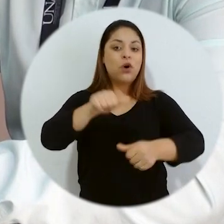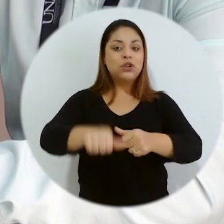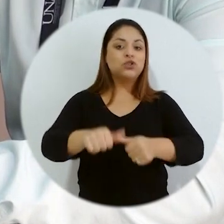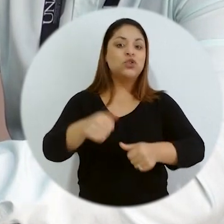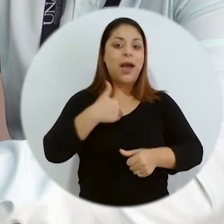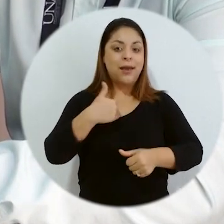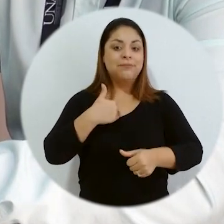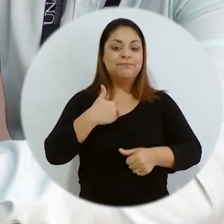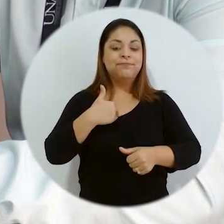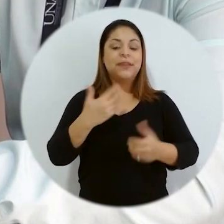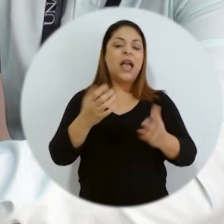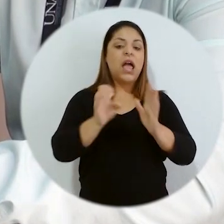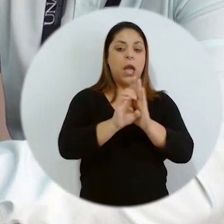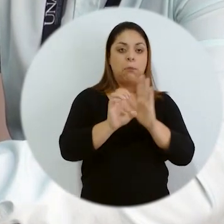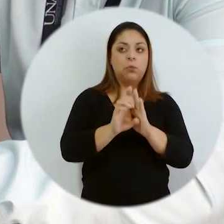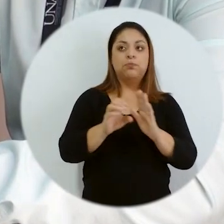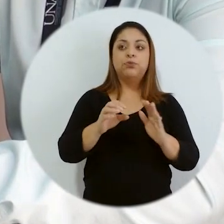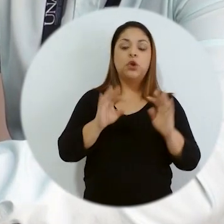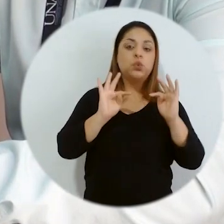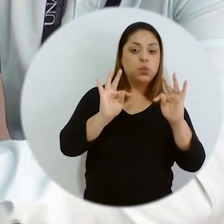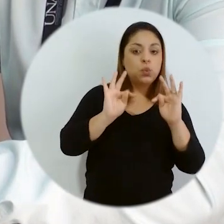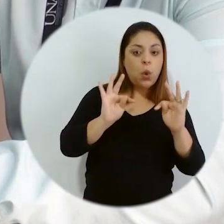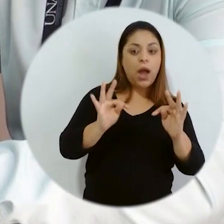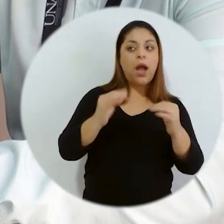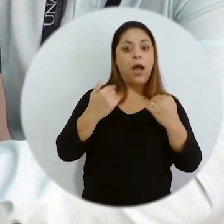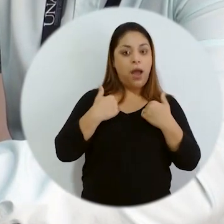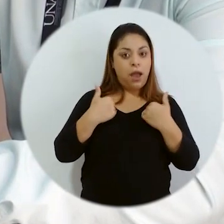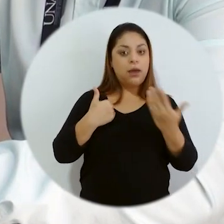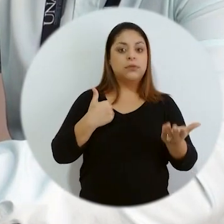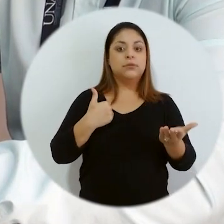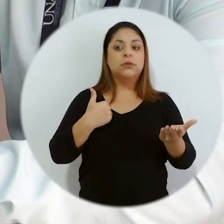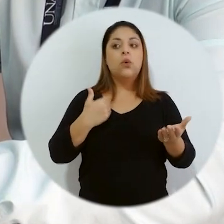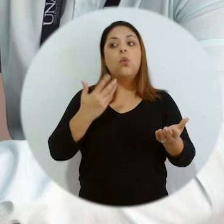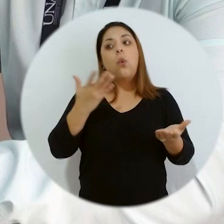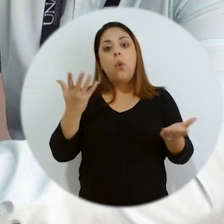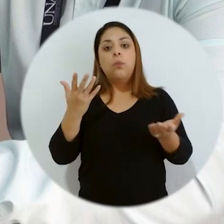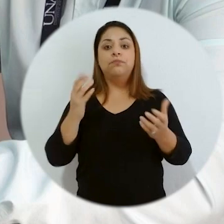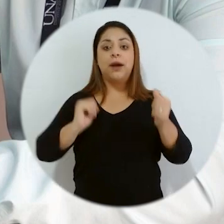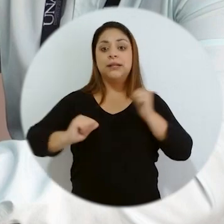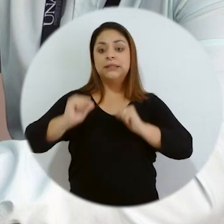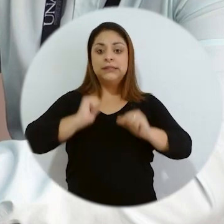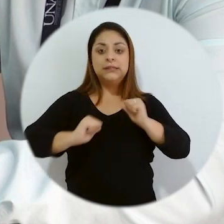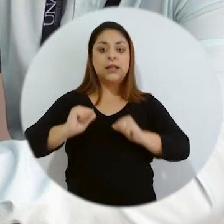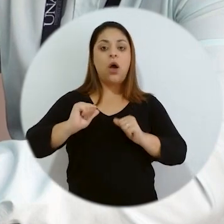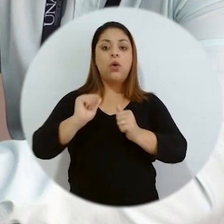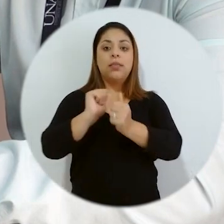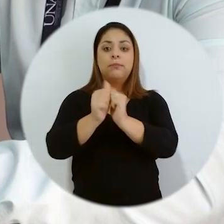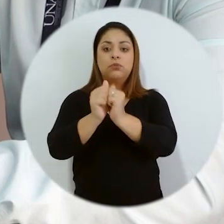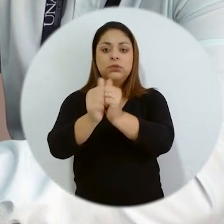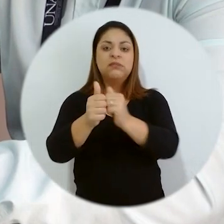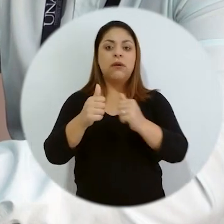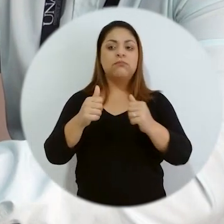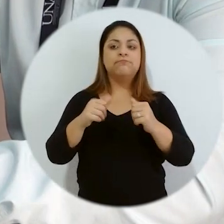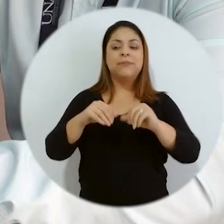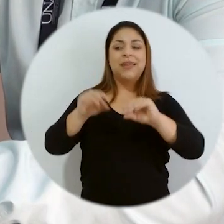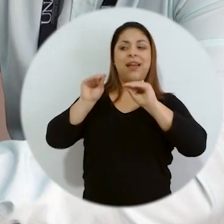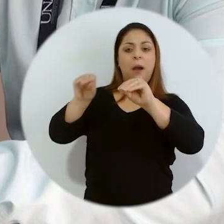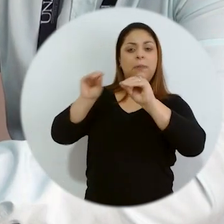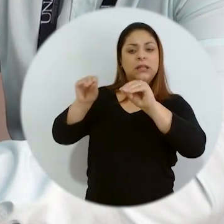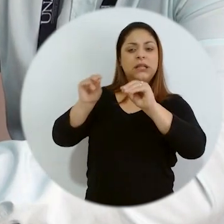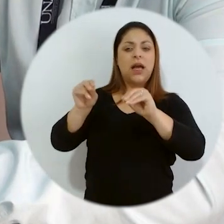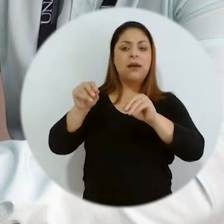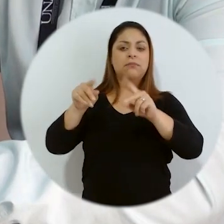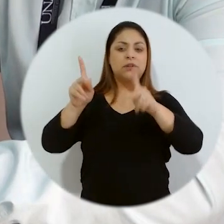en el proceso, inclusive, ¿verdad?, apoyos, por ejemplo, a nivel de tutorías que requiere algún estudiante, o en la parte artística y deportiva,